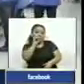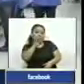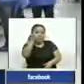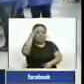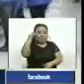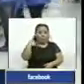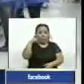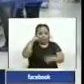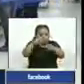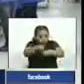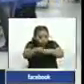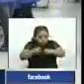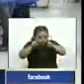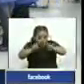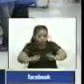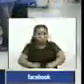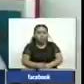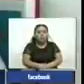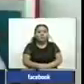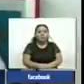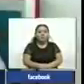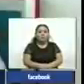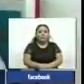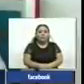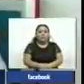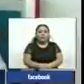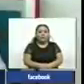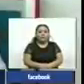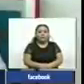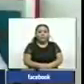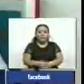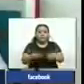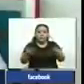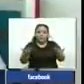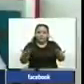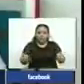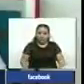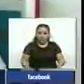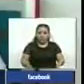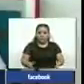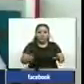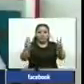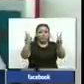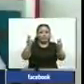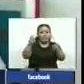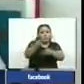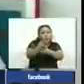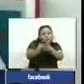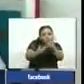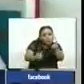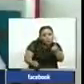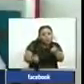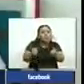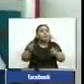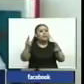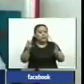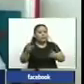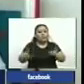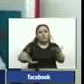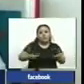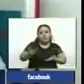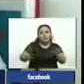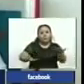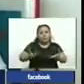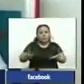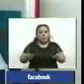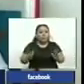Investigación Atlantic Council. La relación bilateral va mucho más allá del tema puramente comercial, pero sí la